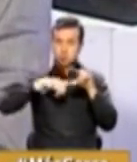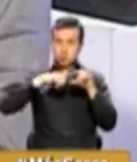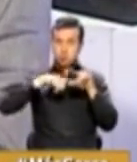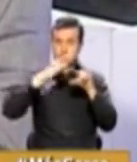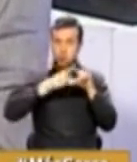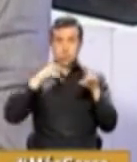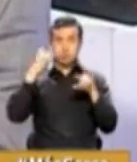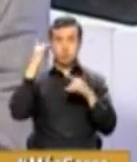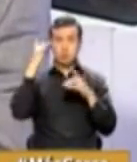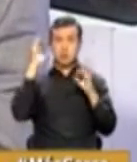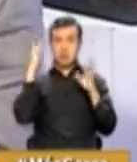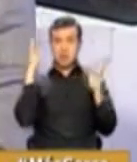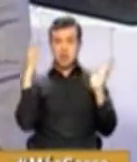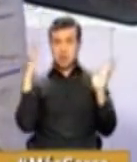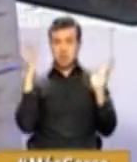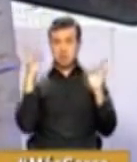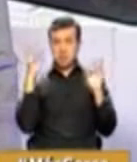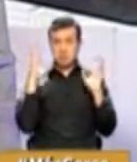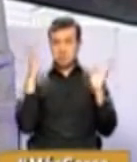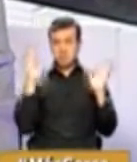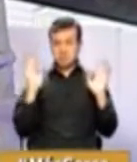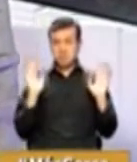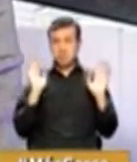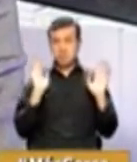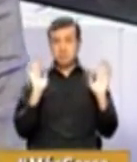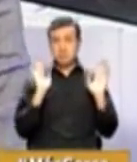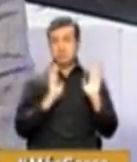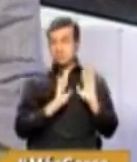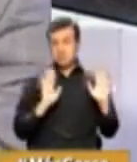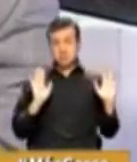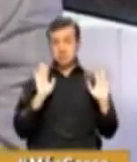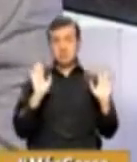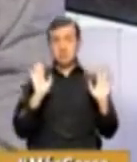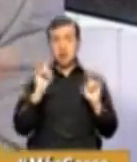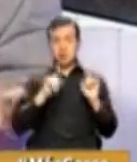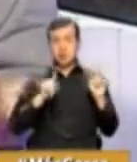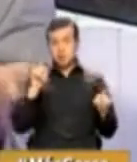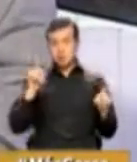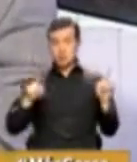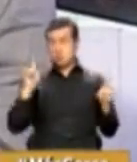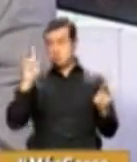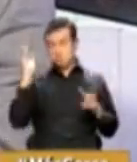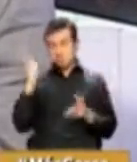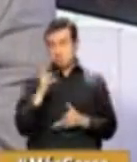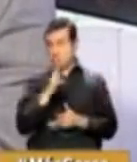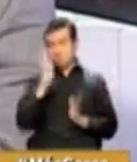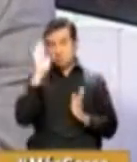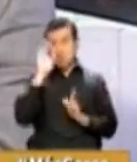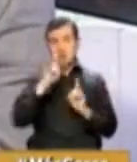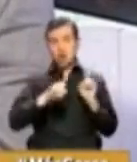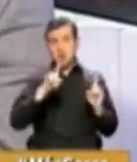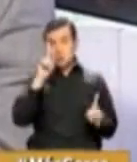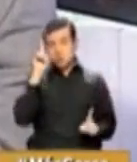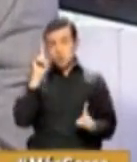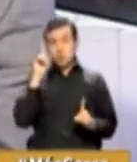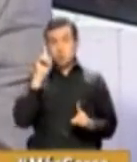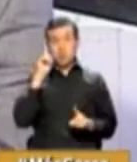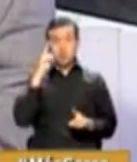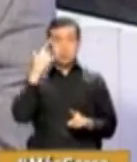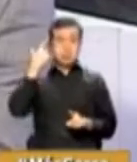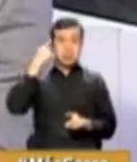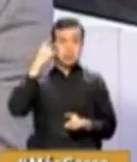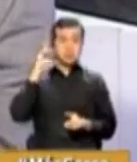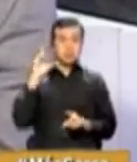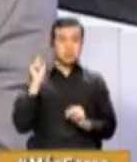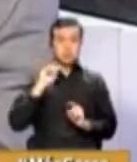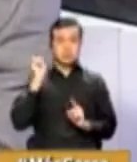sin dolor, la hacemos con anestesia tópica, por lo menos yo uso anestesia tópica, okay. Hay otros colegas, y eso es bienvenido, utilizan anestesia local, okay, con inyecciones, pero